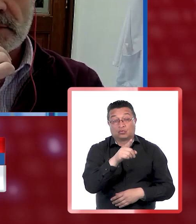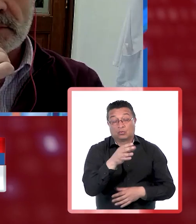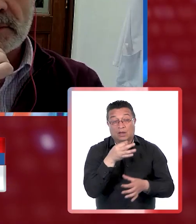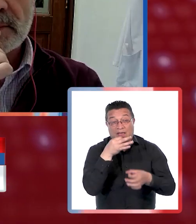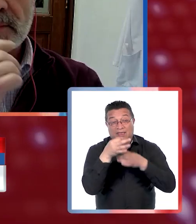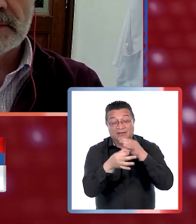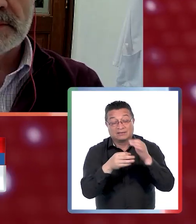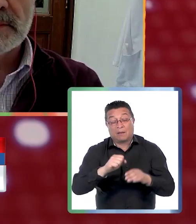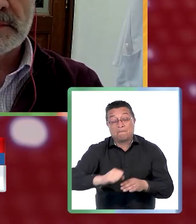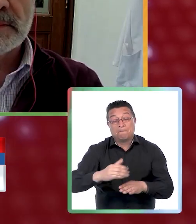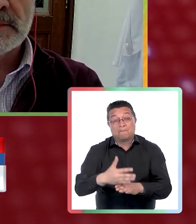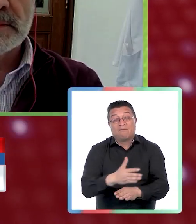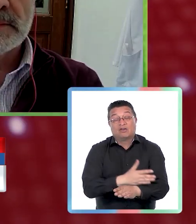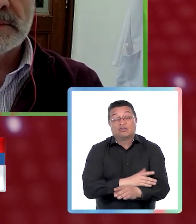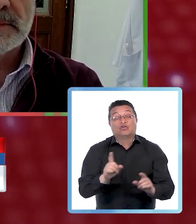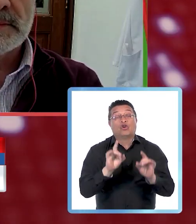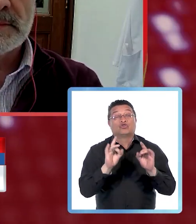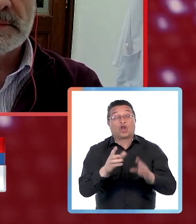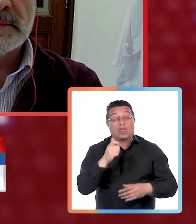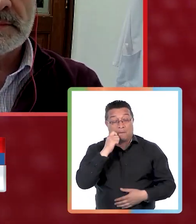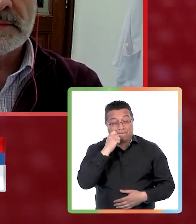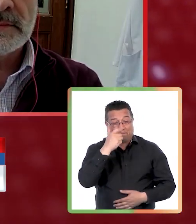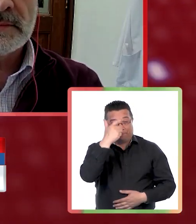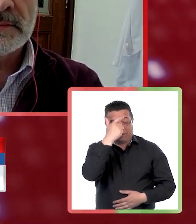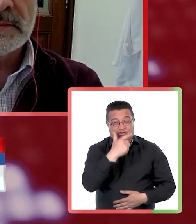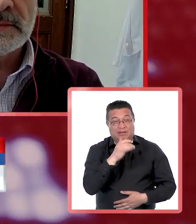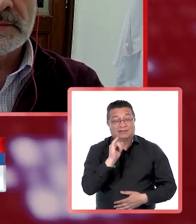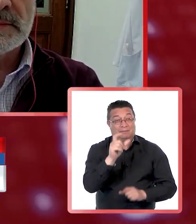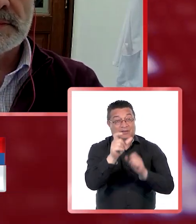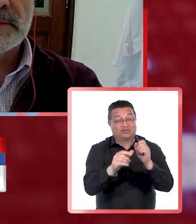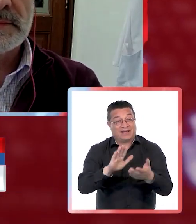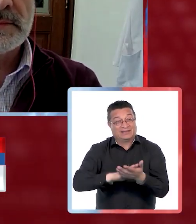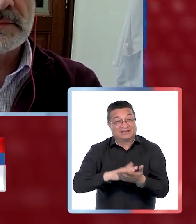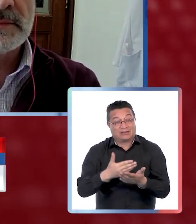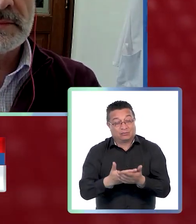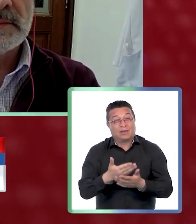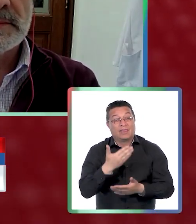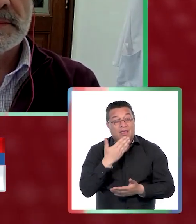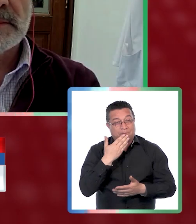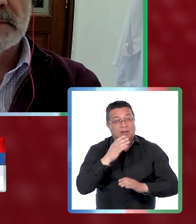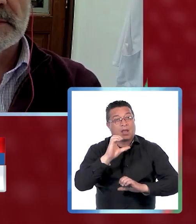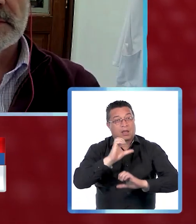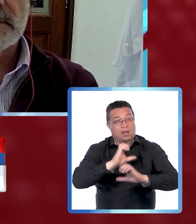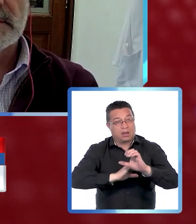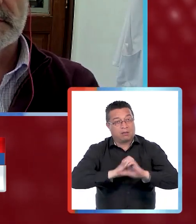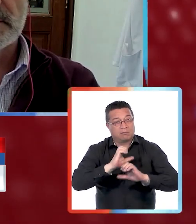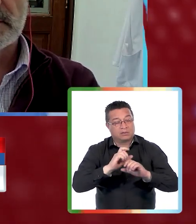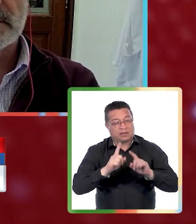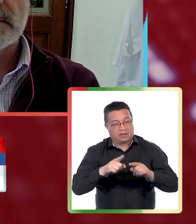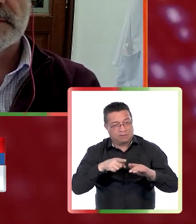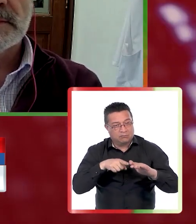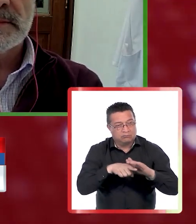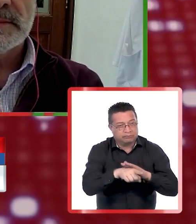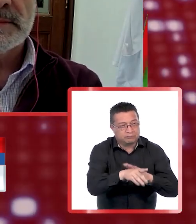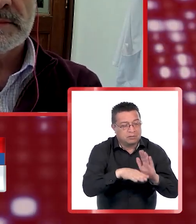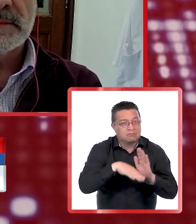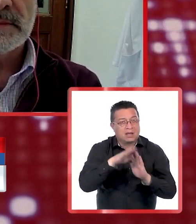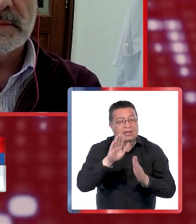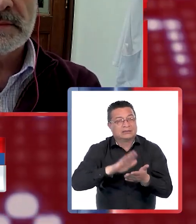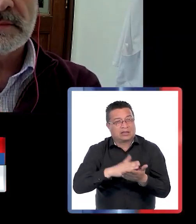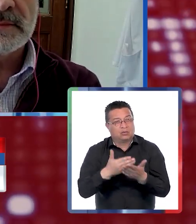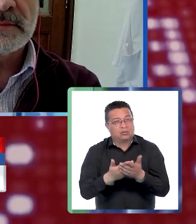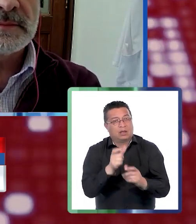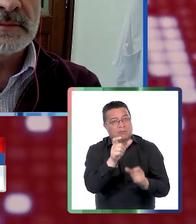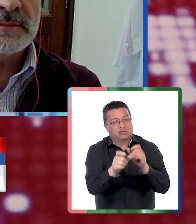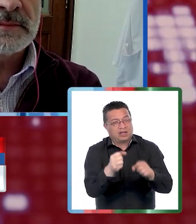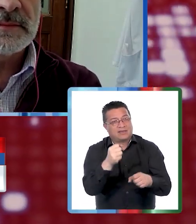hablaba un poco usted también, como la prevención no solo a nivel personal y el personal de salud, sino que las empresas también involucrarse un poco más en la salud